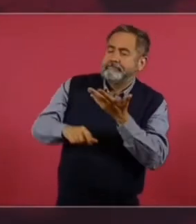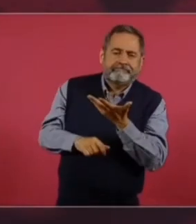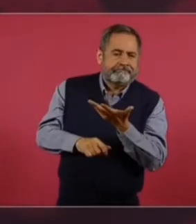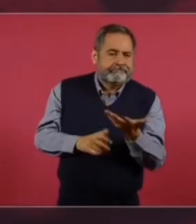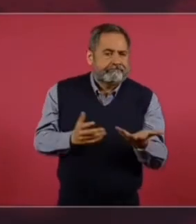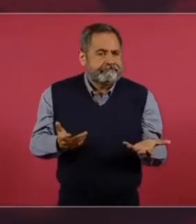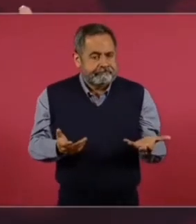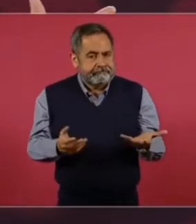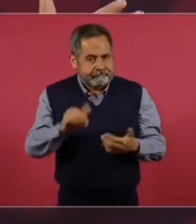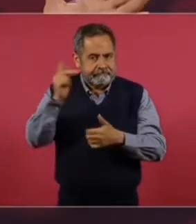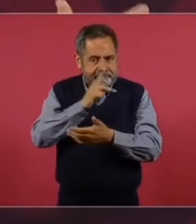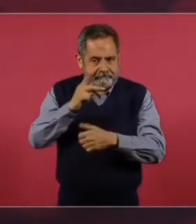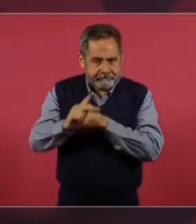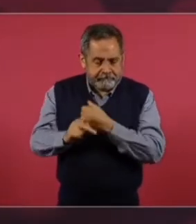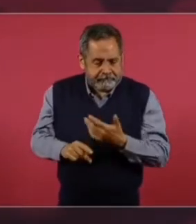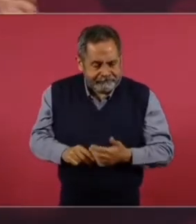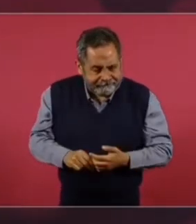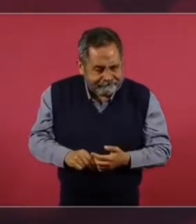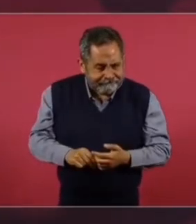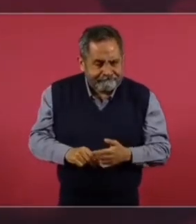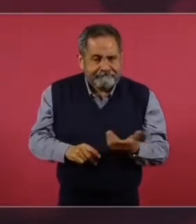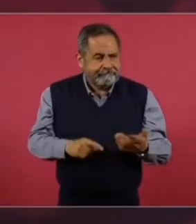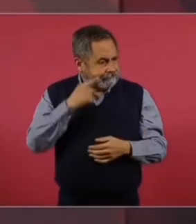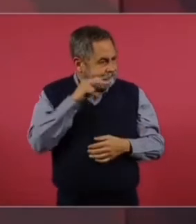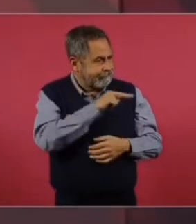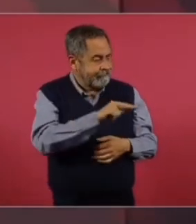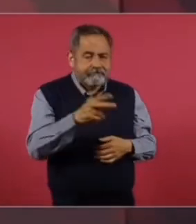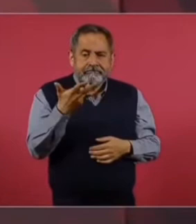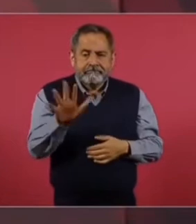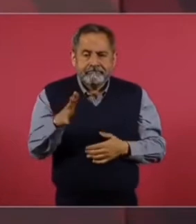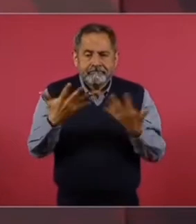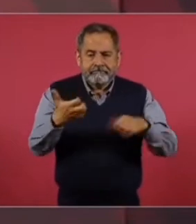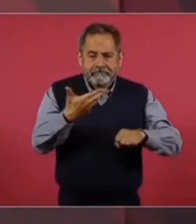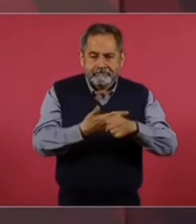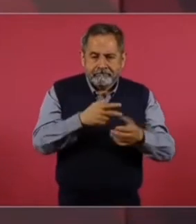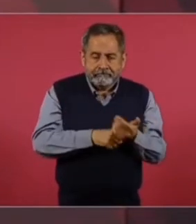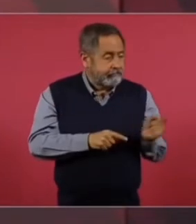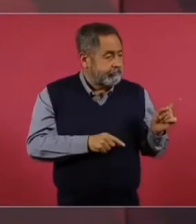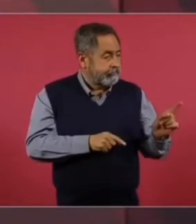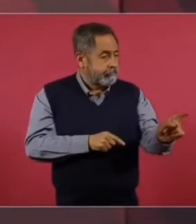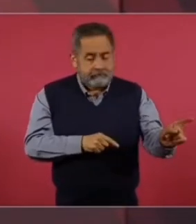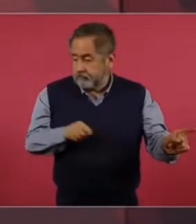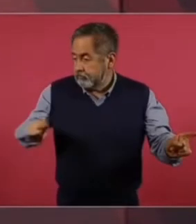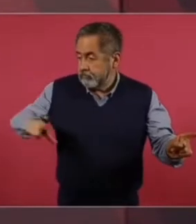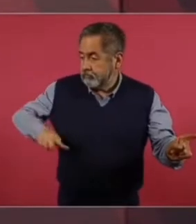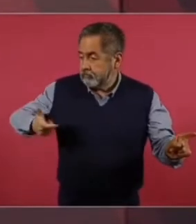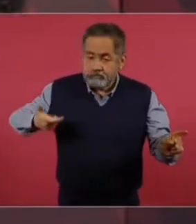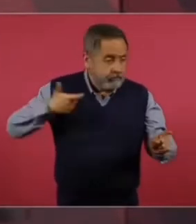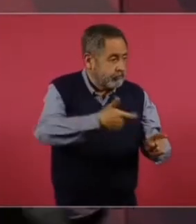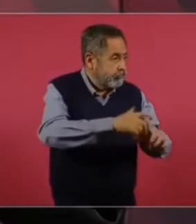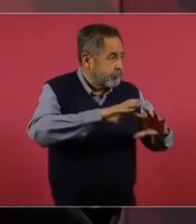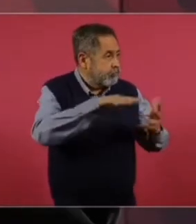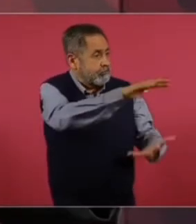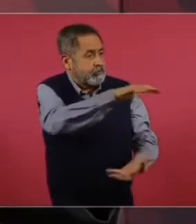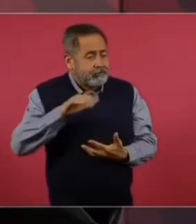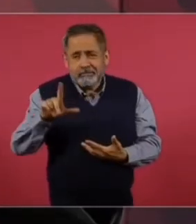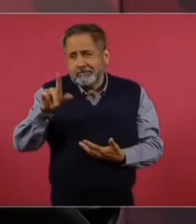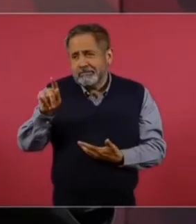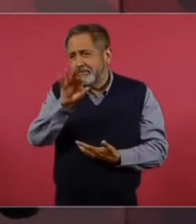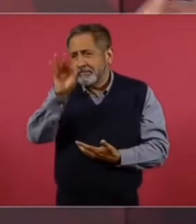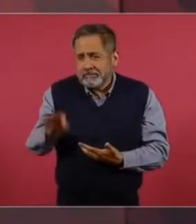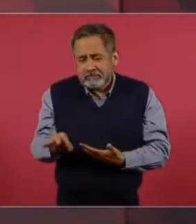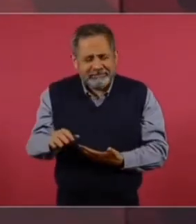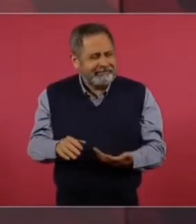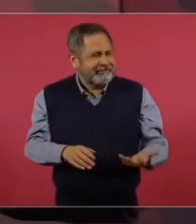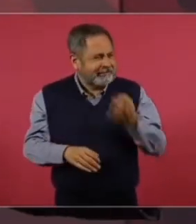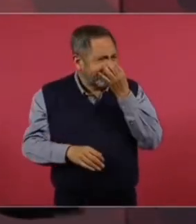y se ve que 10 empresas le vendían al gobierno el 70% de todas las medicinas, 10,